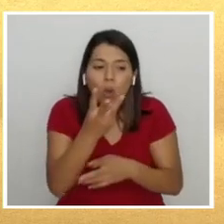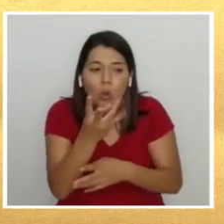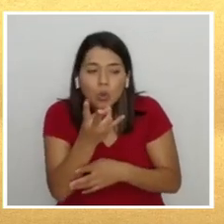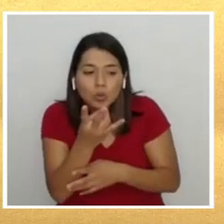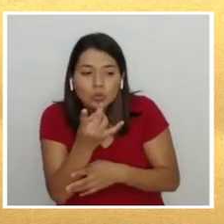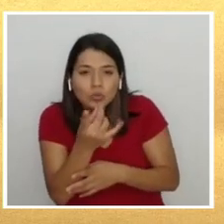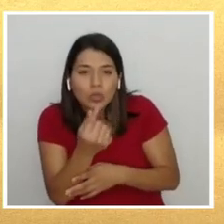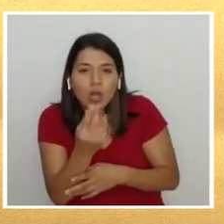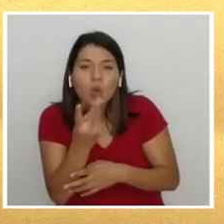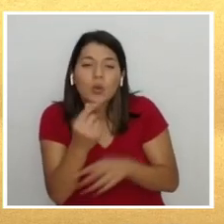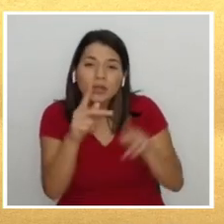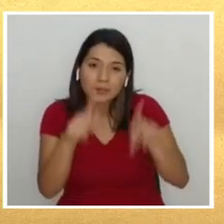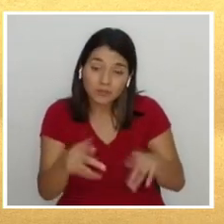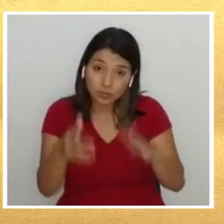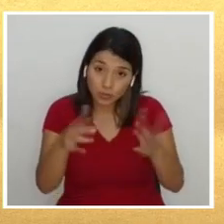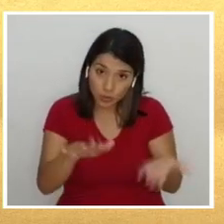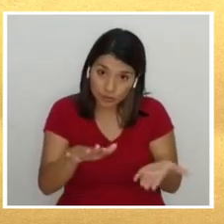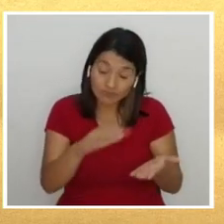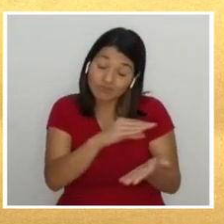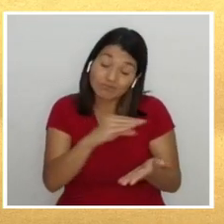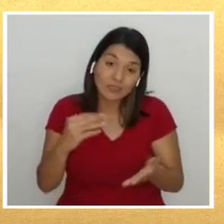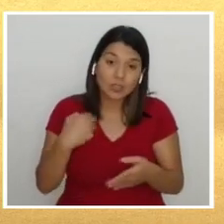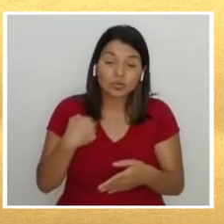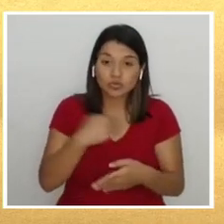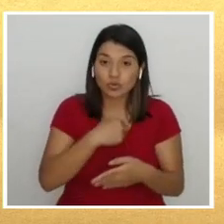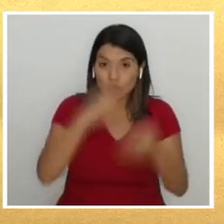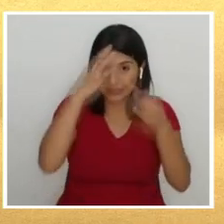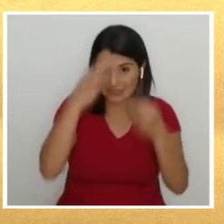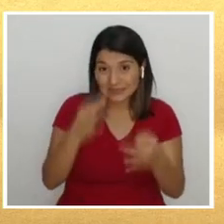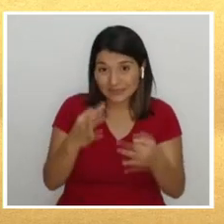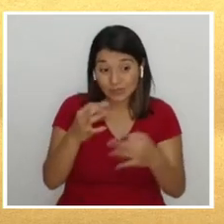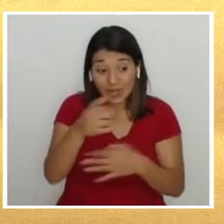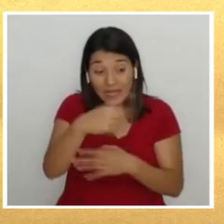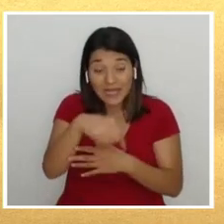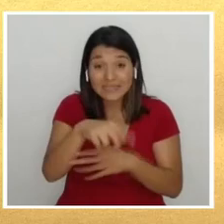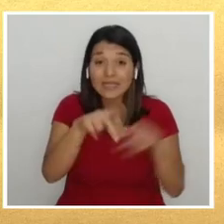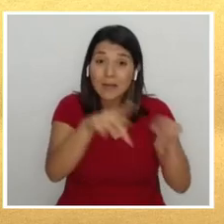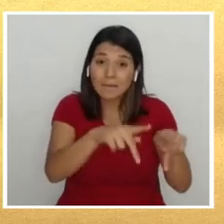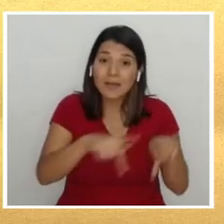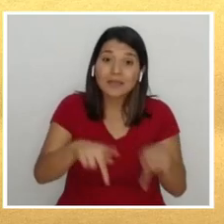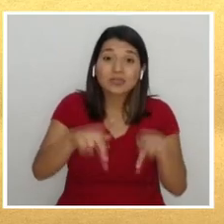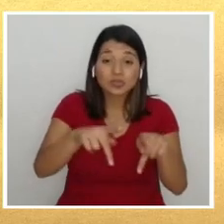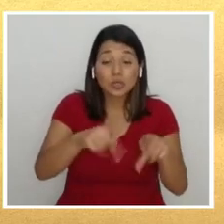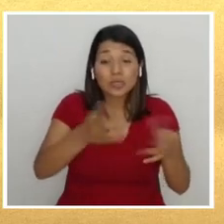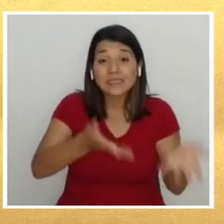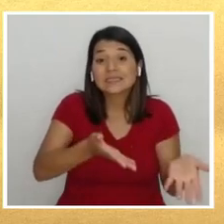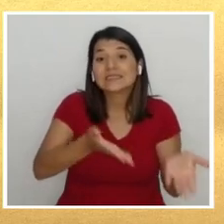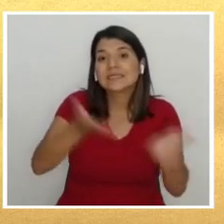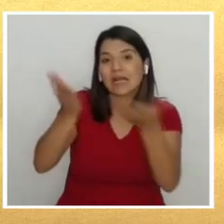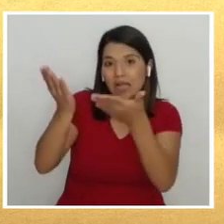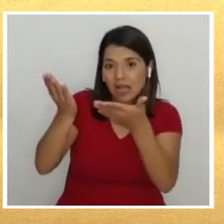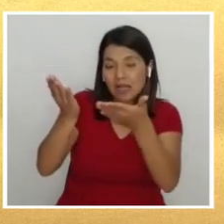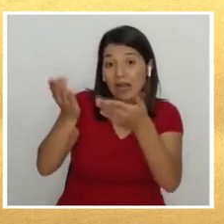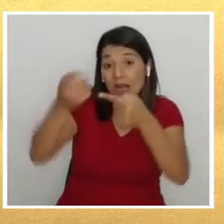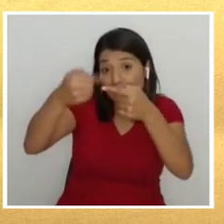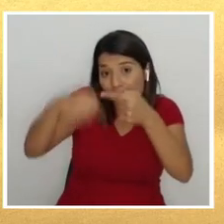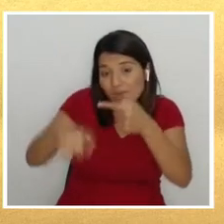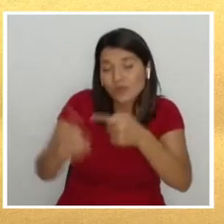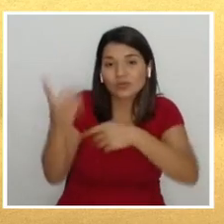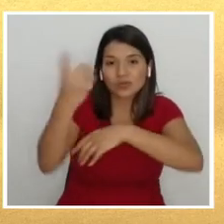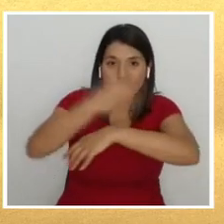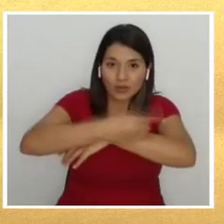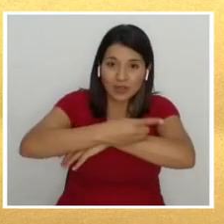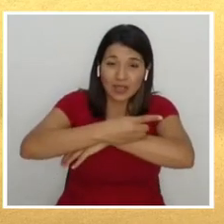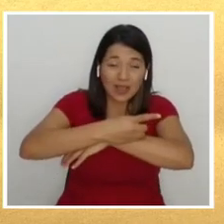fallecidas, y se tomó la decisión de que esas personas las íbamos a terminar de sacar el siguiente día con los primeros